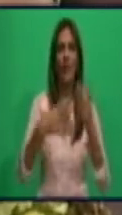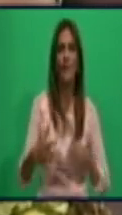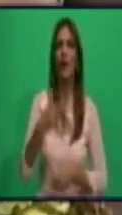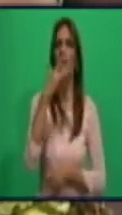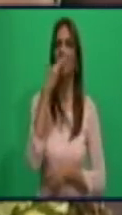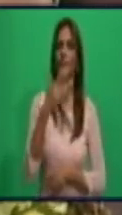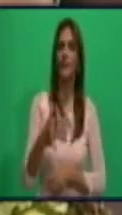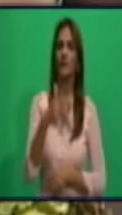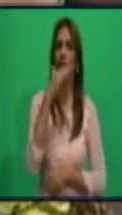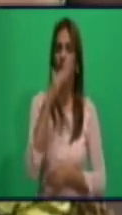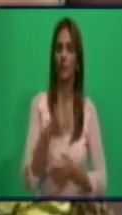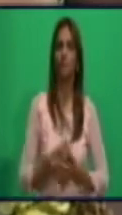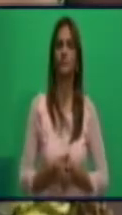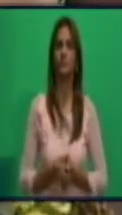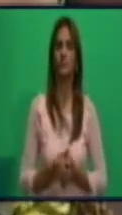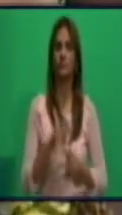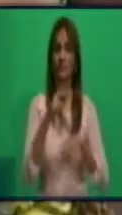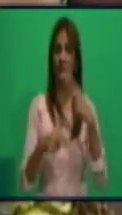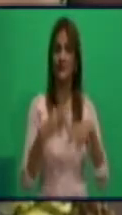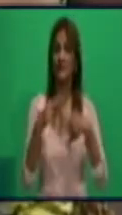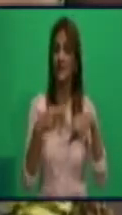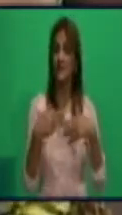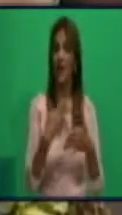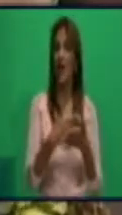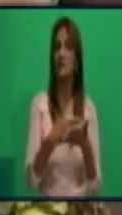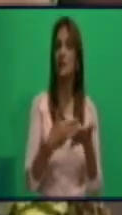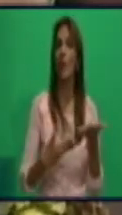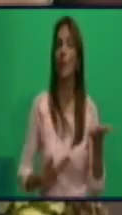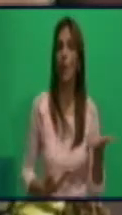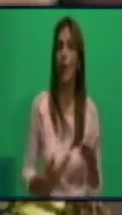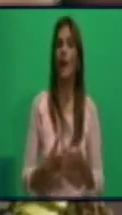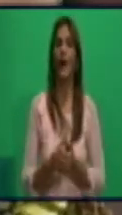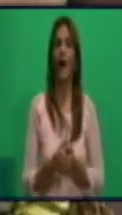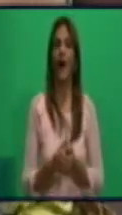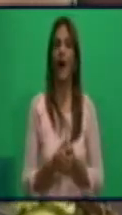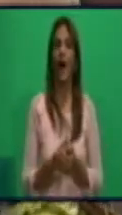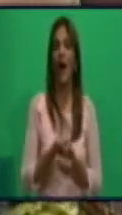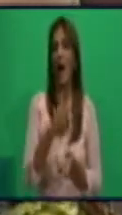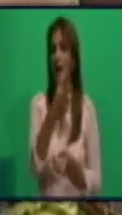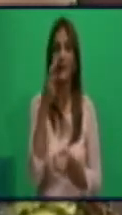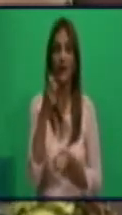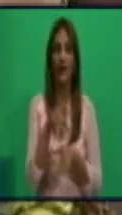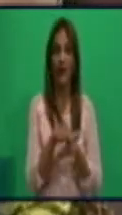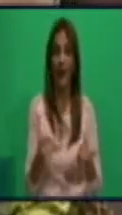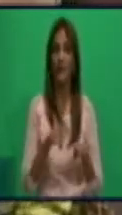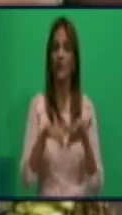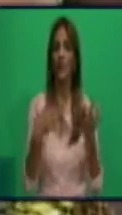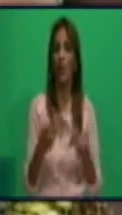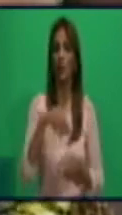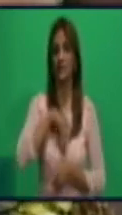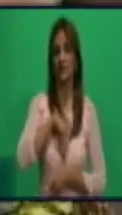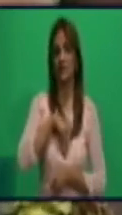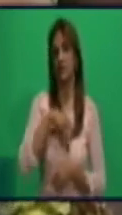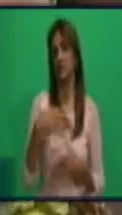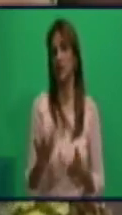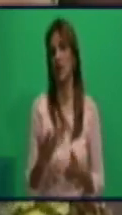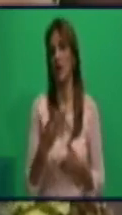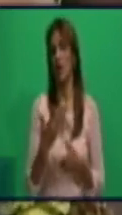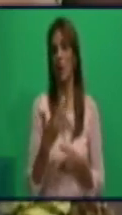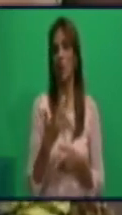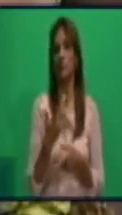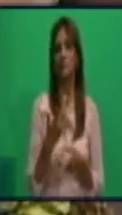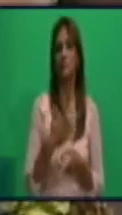antígeno positivo, es decir, que se le aplicó la prueba del antígeno precisamente por presentar sintomatología y que a su vez